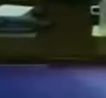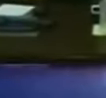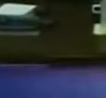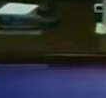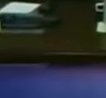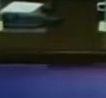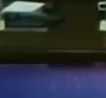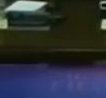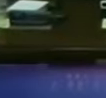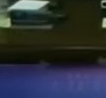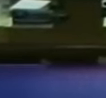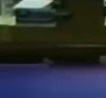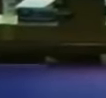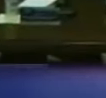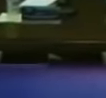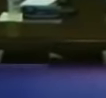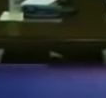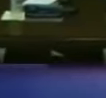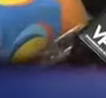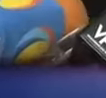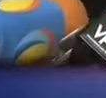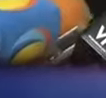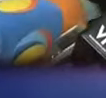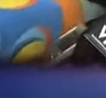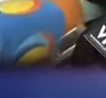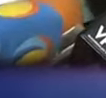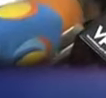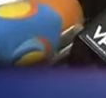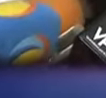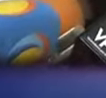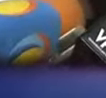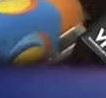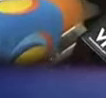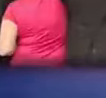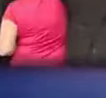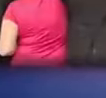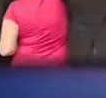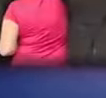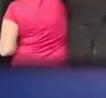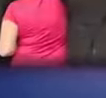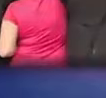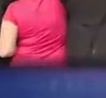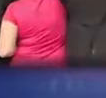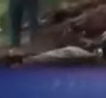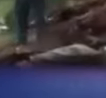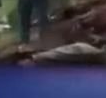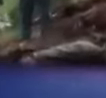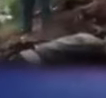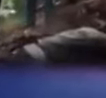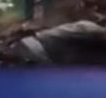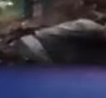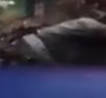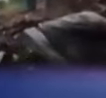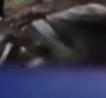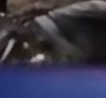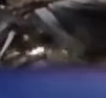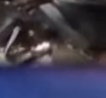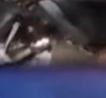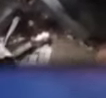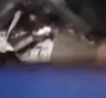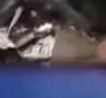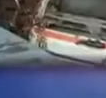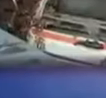internacional, Corte Chavista habilitó enjuiciar a la fiscal Luisa Ortega Díaz, que se rebeló contra Nicolás Maduro, mientras que deslave en Guatemala